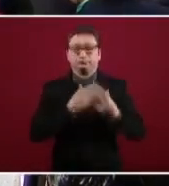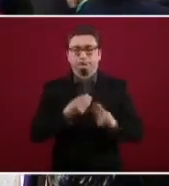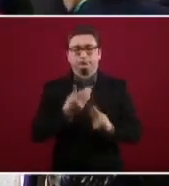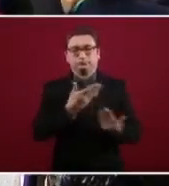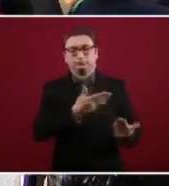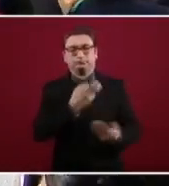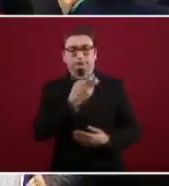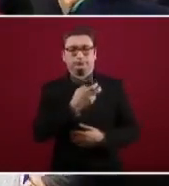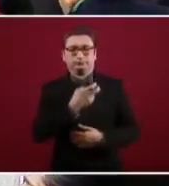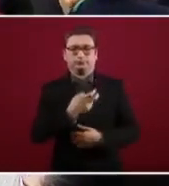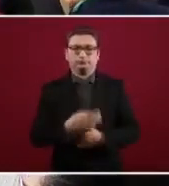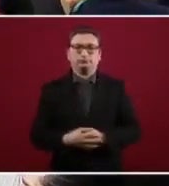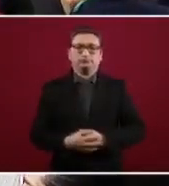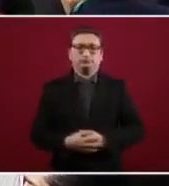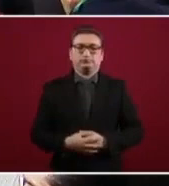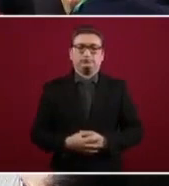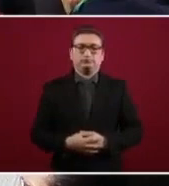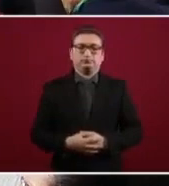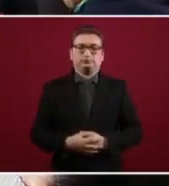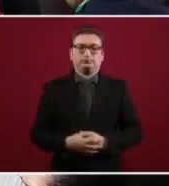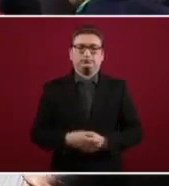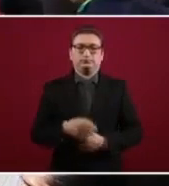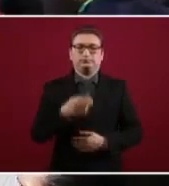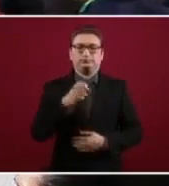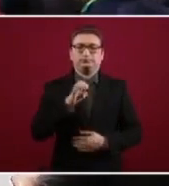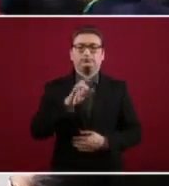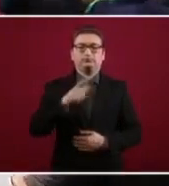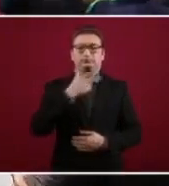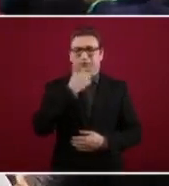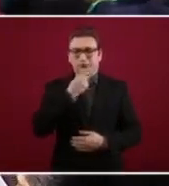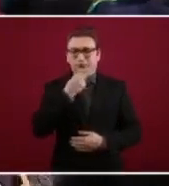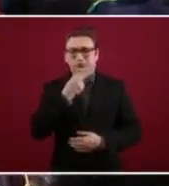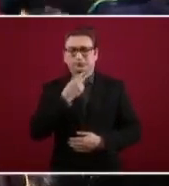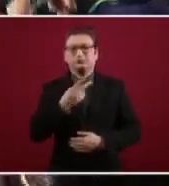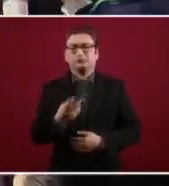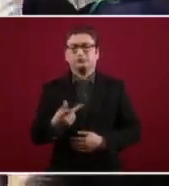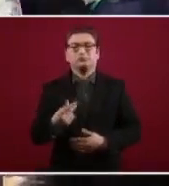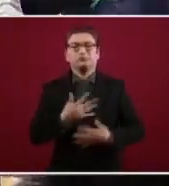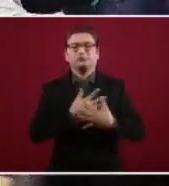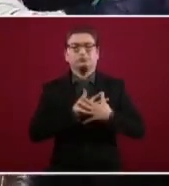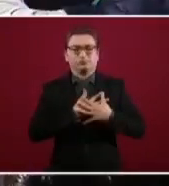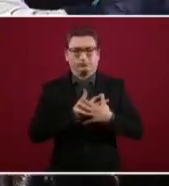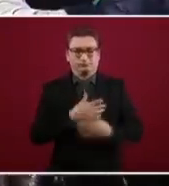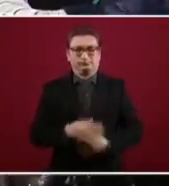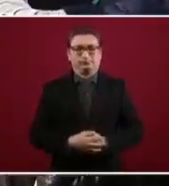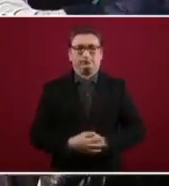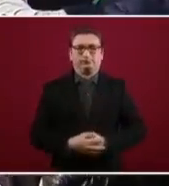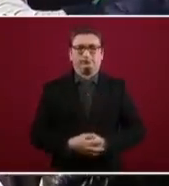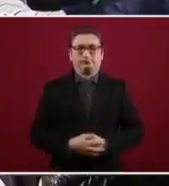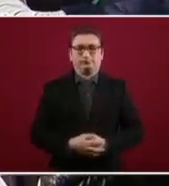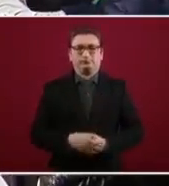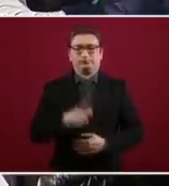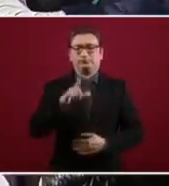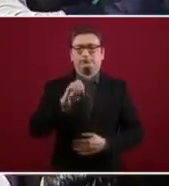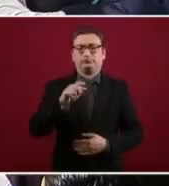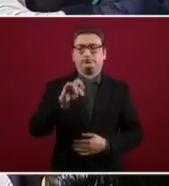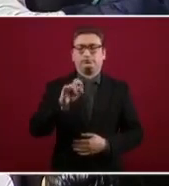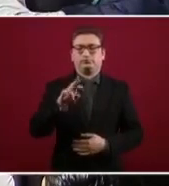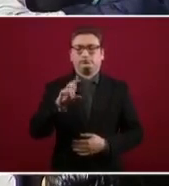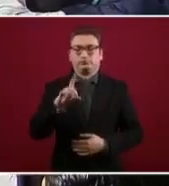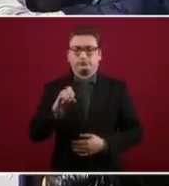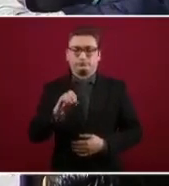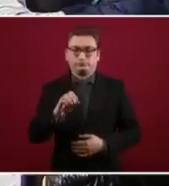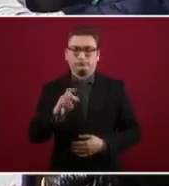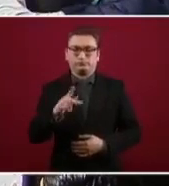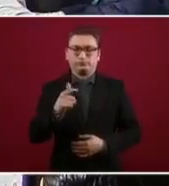nivel de pista el hombre que amaba a los perros leonardo padura